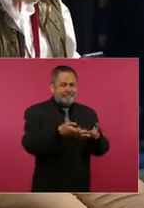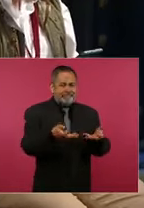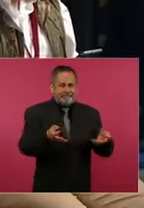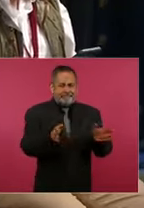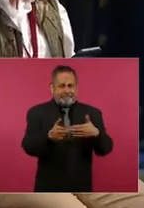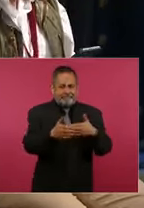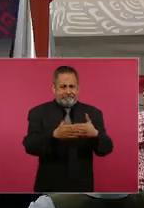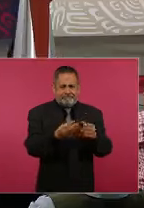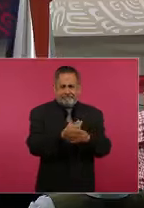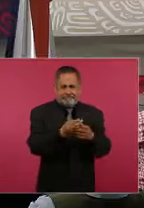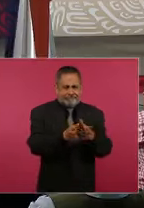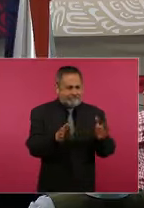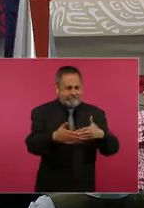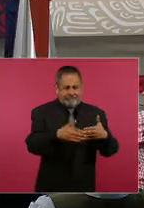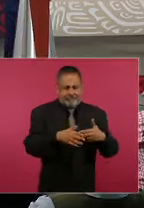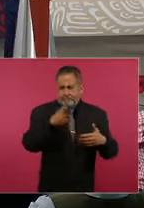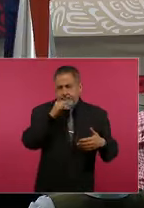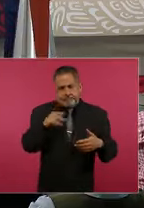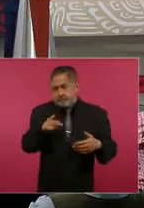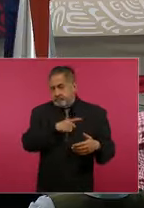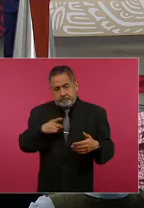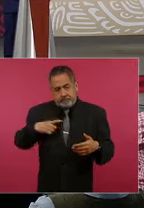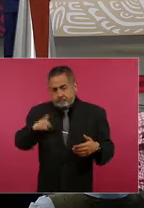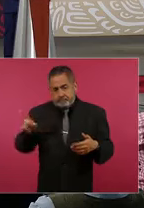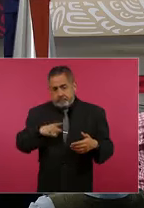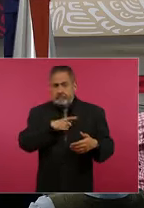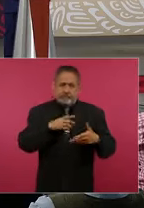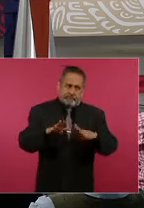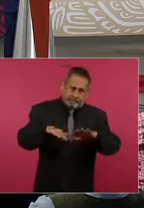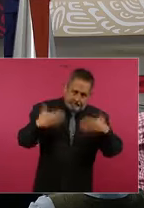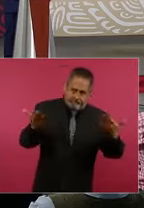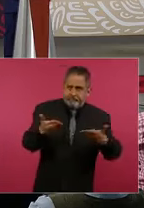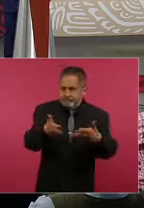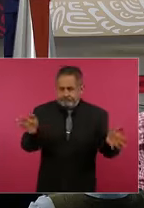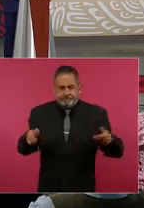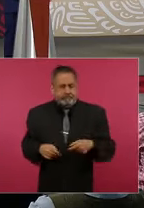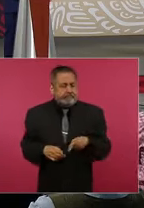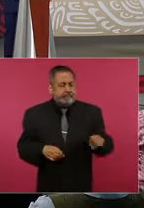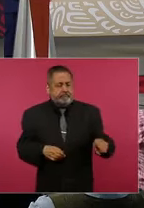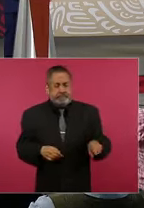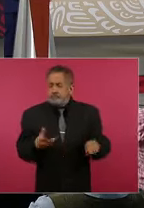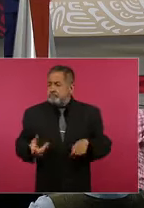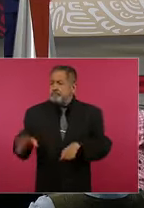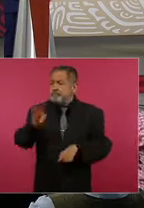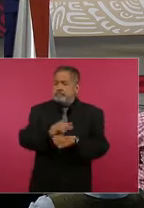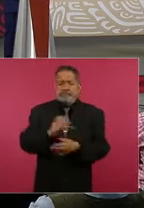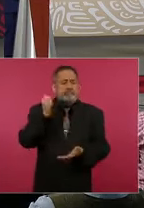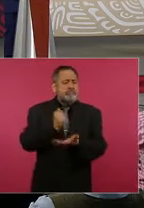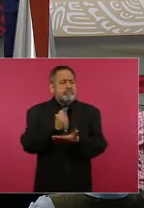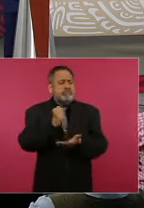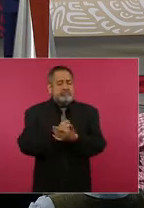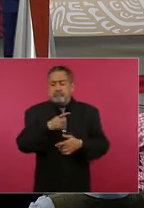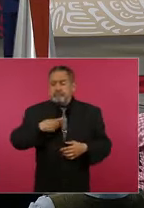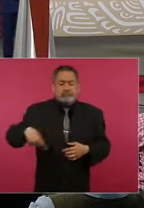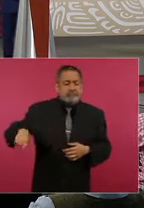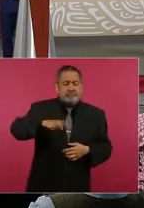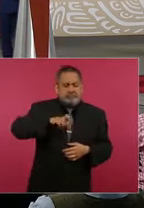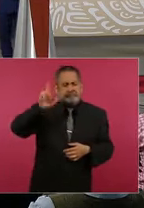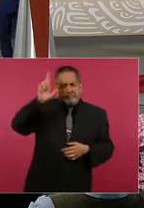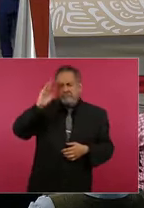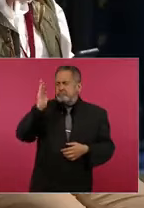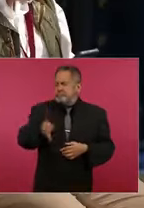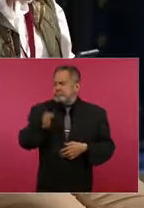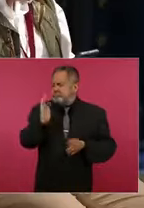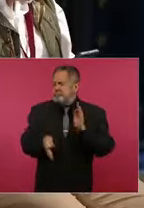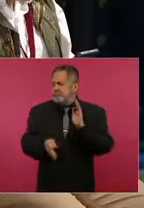cerrada, privada, que no debe de ser porque deben ser públicas, y autorizan, todos los regidores levantaron su manita, que se